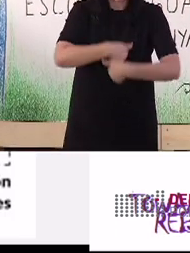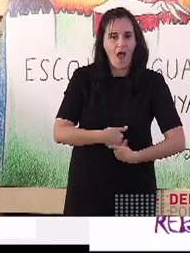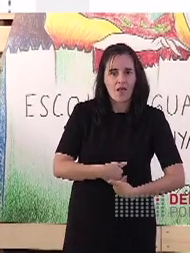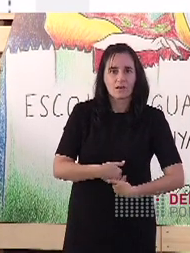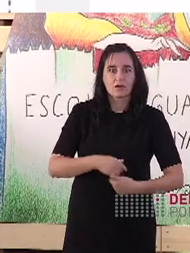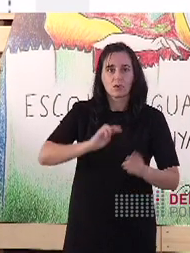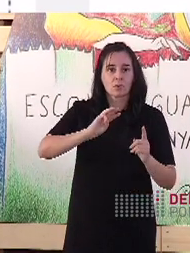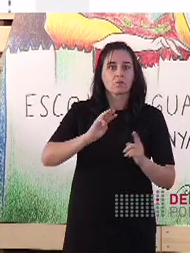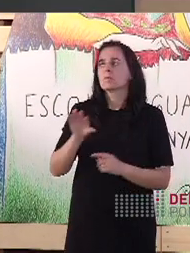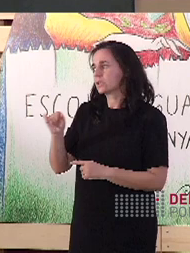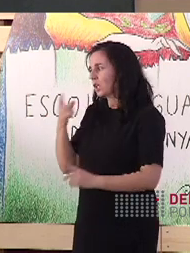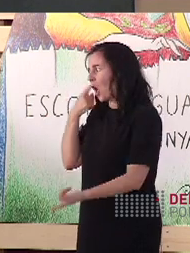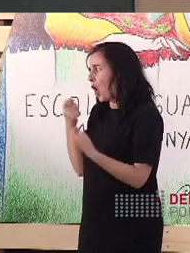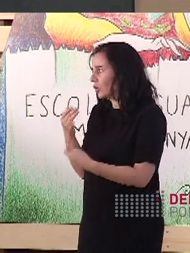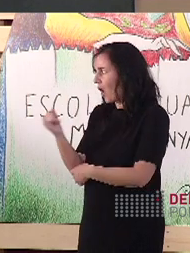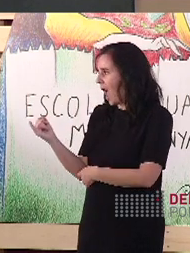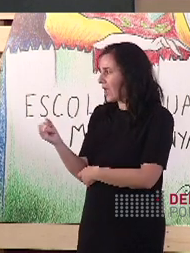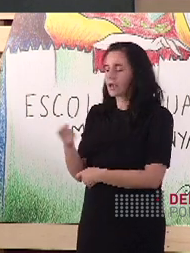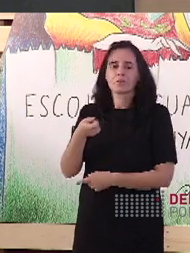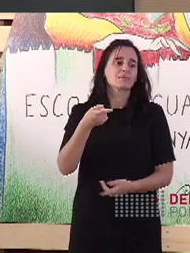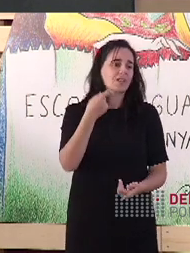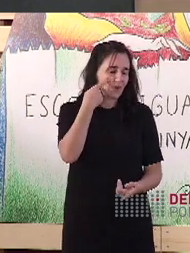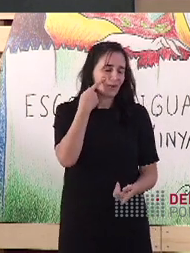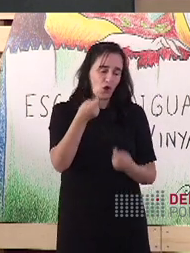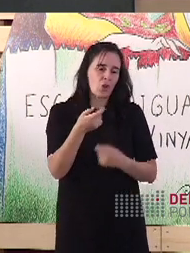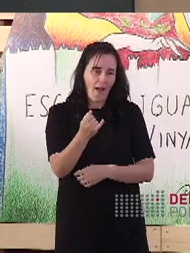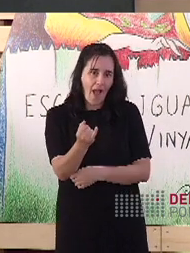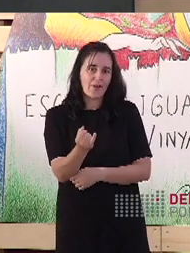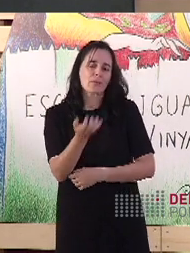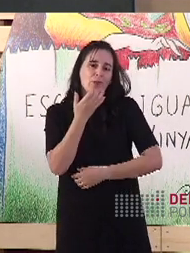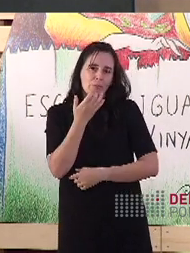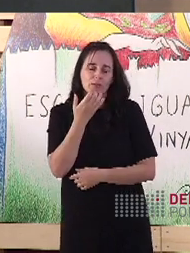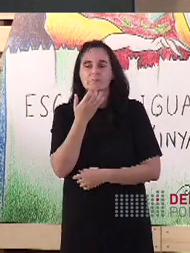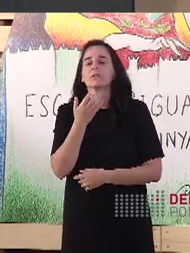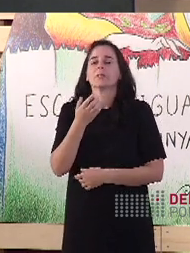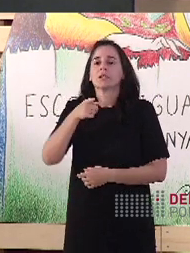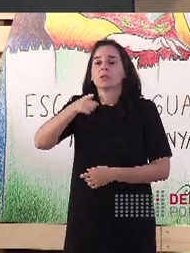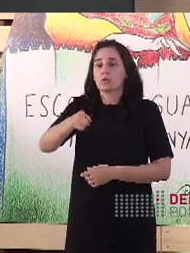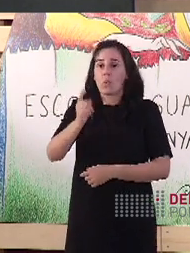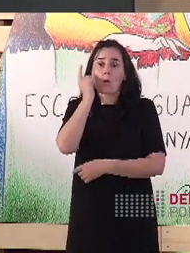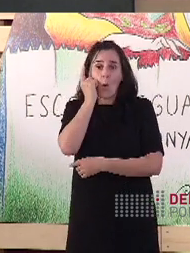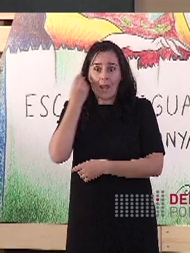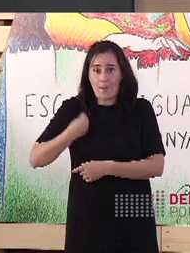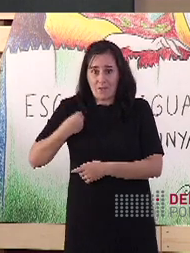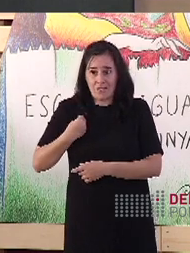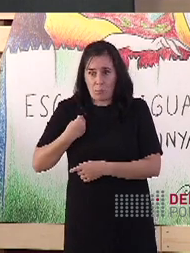estas páginas... Sí, sí hay control. Chua, ¿cómo es el control? El control es que se abre... Si nunca desde ese dispositivo móvil